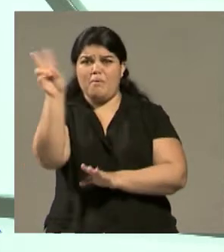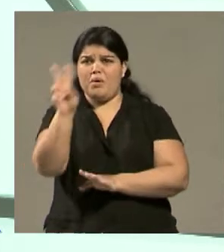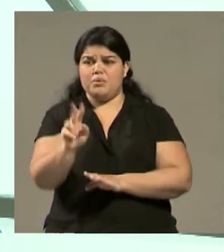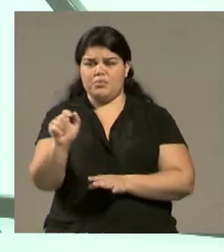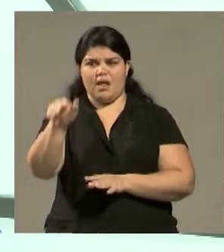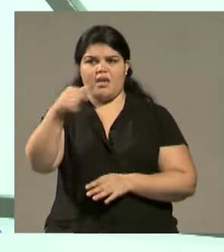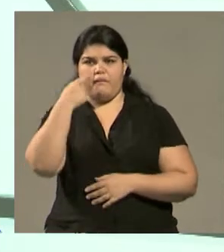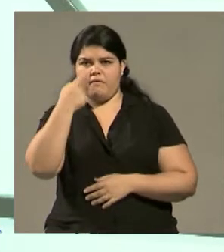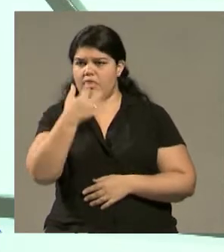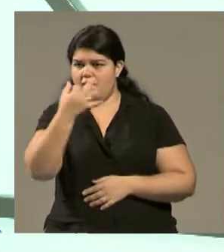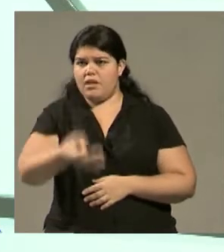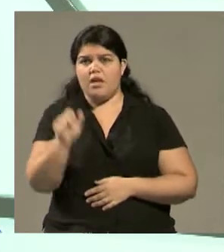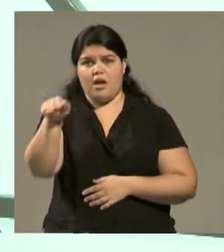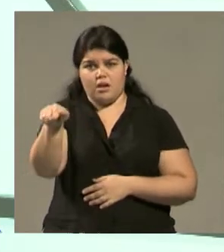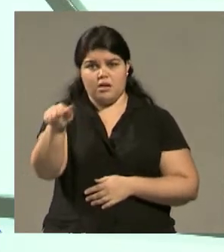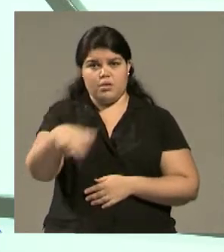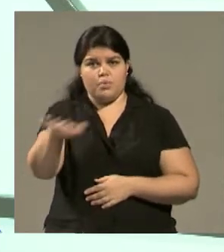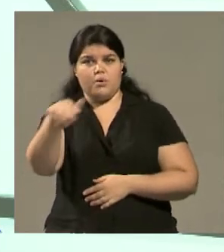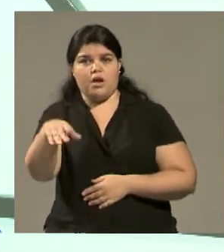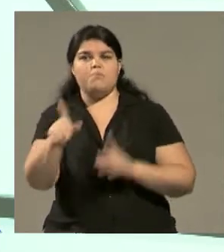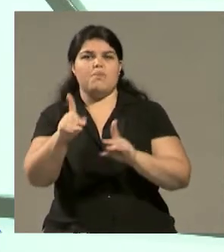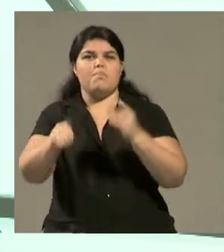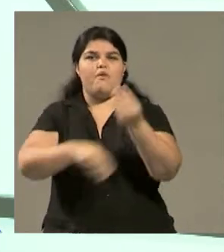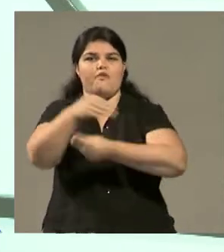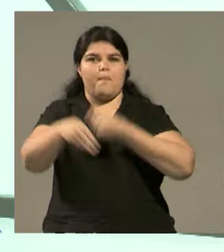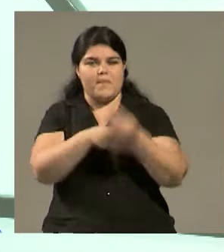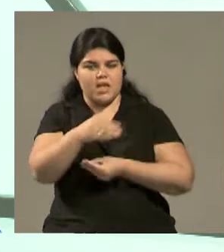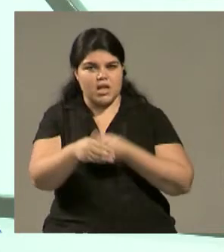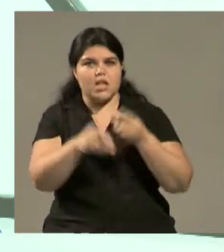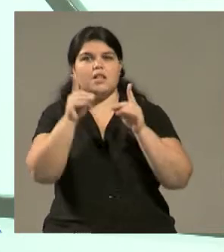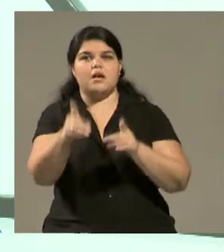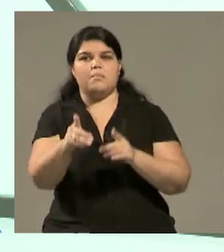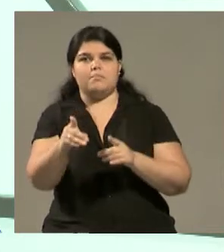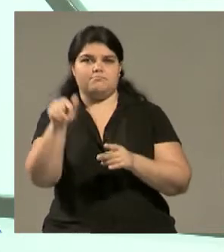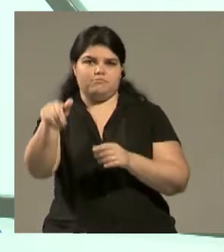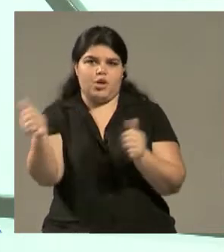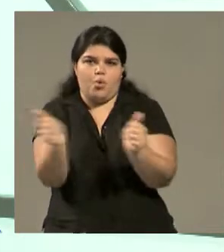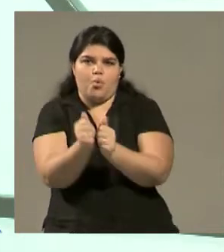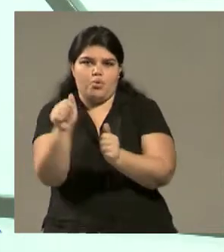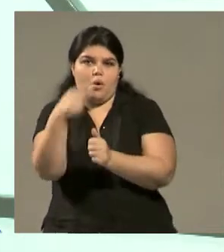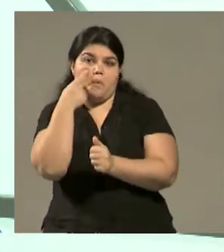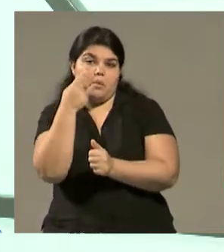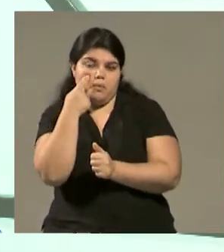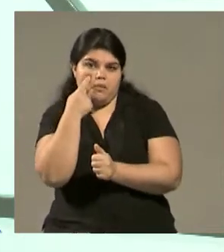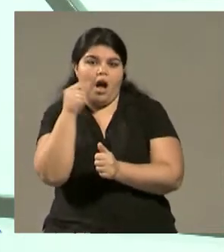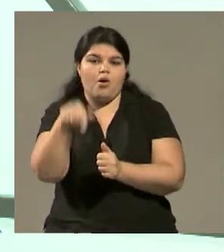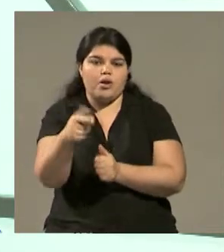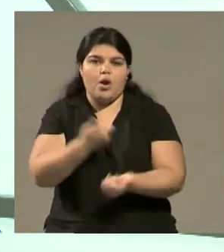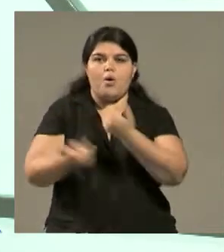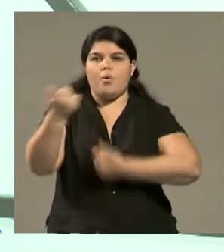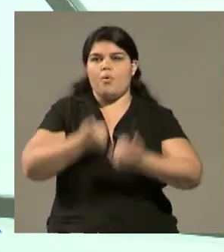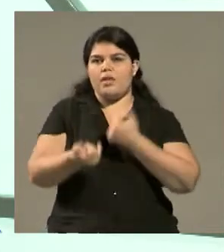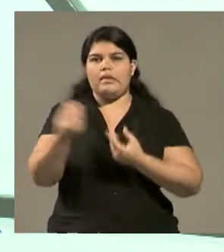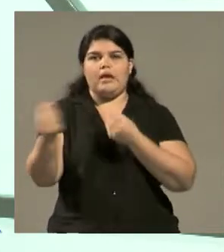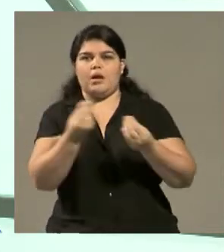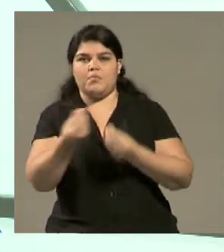viviendo en este momento junto a sus seres queridos, junto a las personas que están alrededor de ella, y queremos compartir un poco qué es lo que está sucediendo. Muy